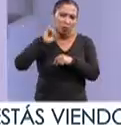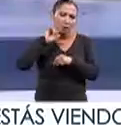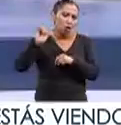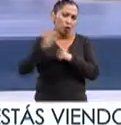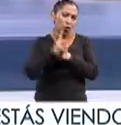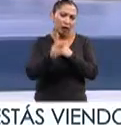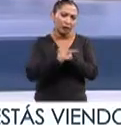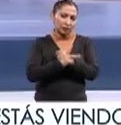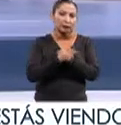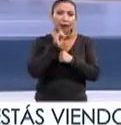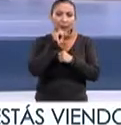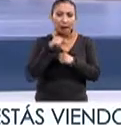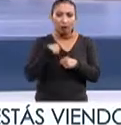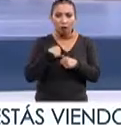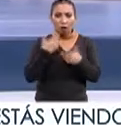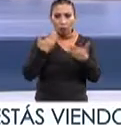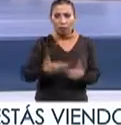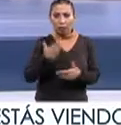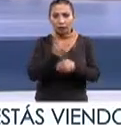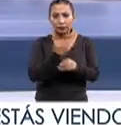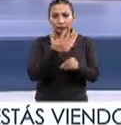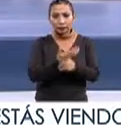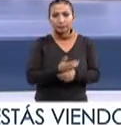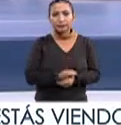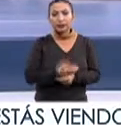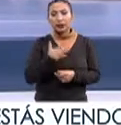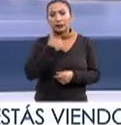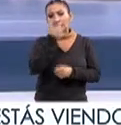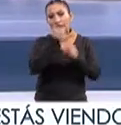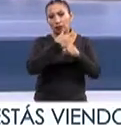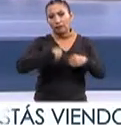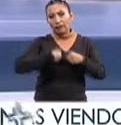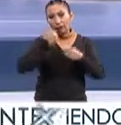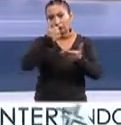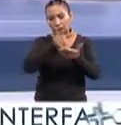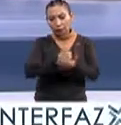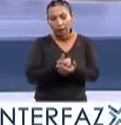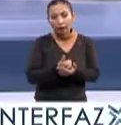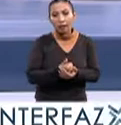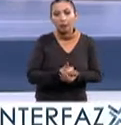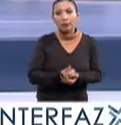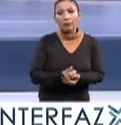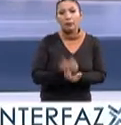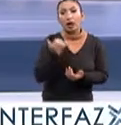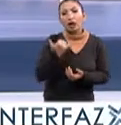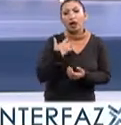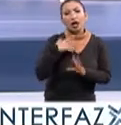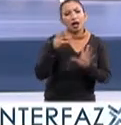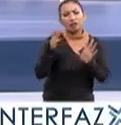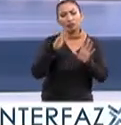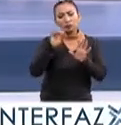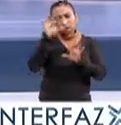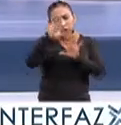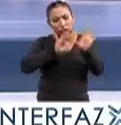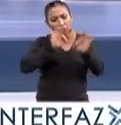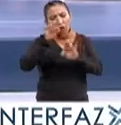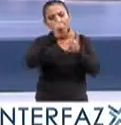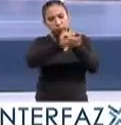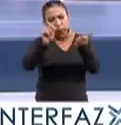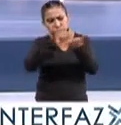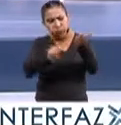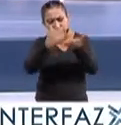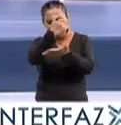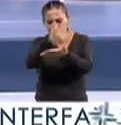otras partes del mundo también, como yo, soy de Estados Unidos, tengo 6 años aquí en la ciudad. Y son piezas, son